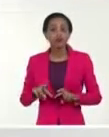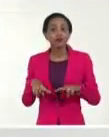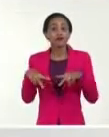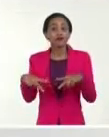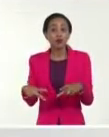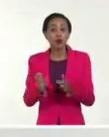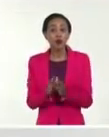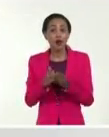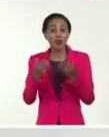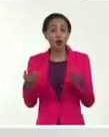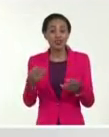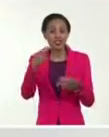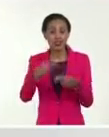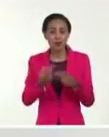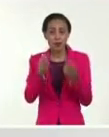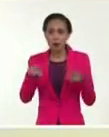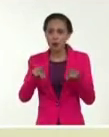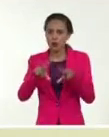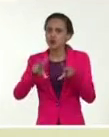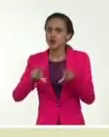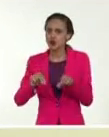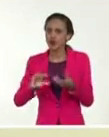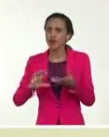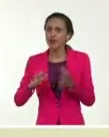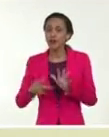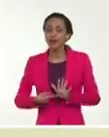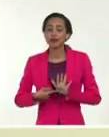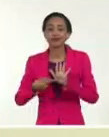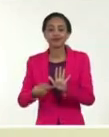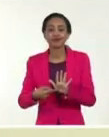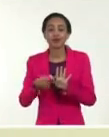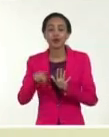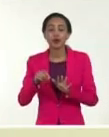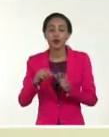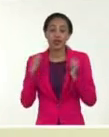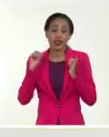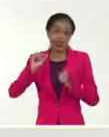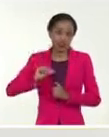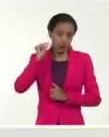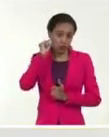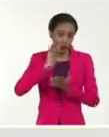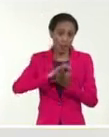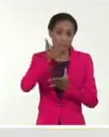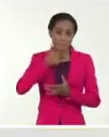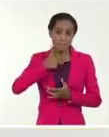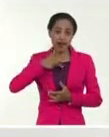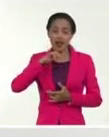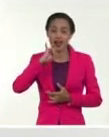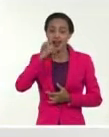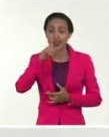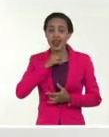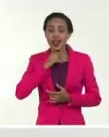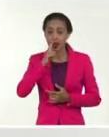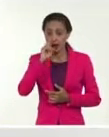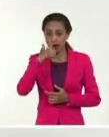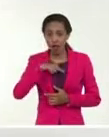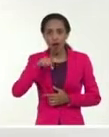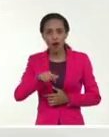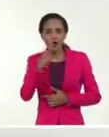Latin Música con una nueva entrega, una revista dirigida por Marielena Vinuesa y que en esta ocasión vuelca su mirada a las